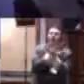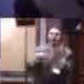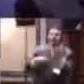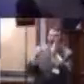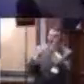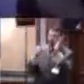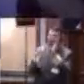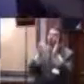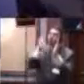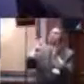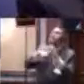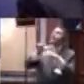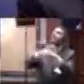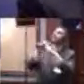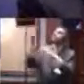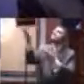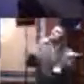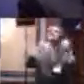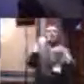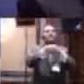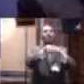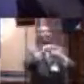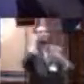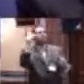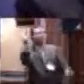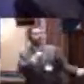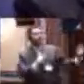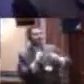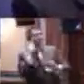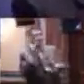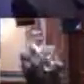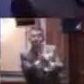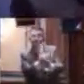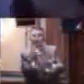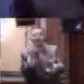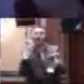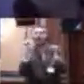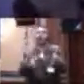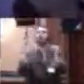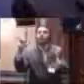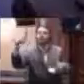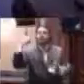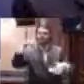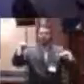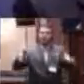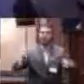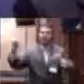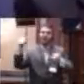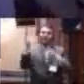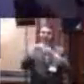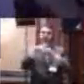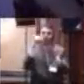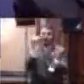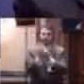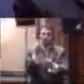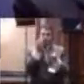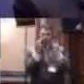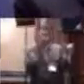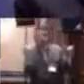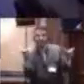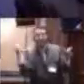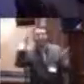propósito, la autoridad electoral implantó en México un sistema de